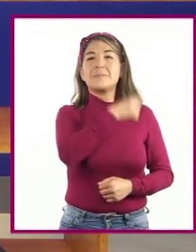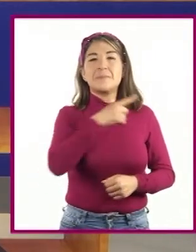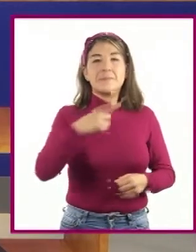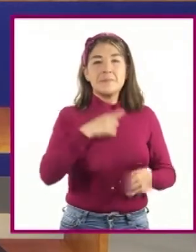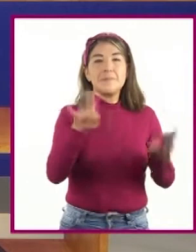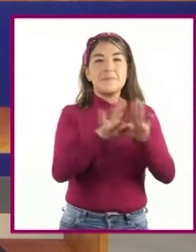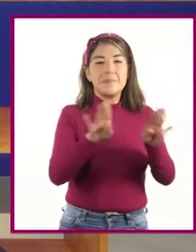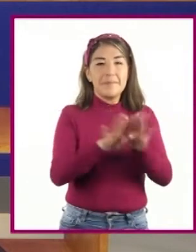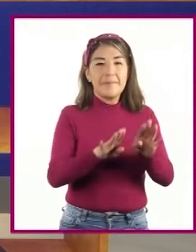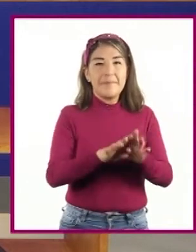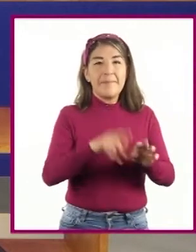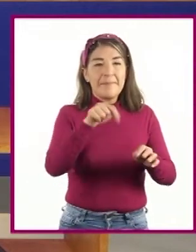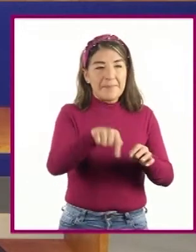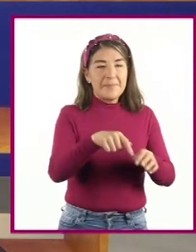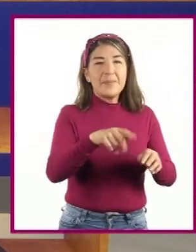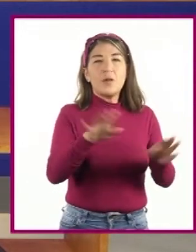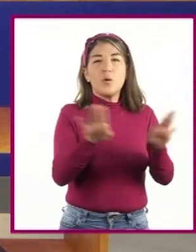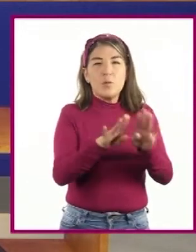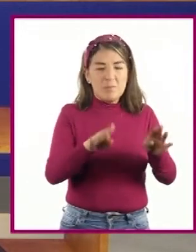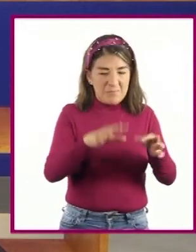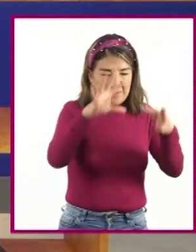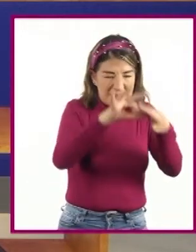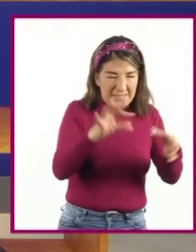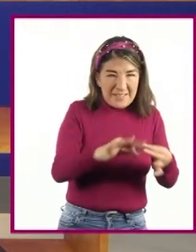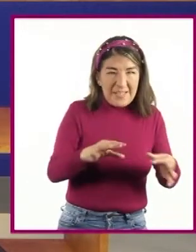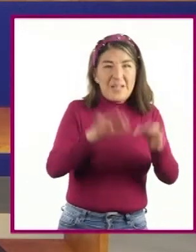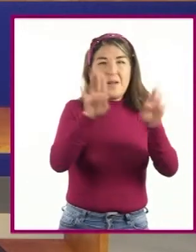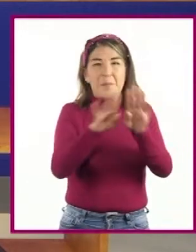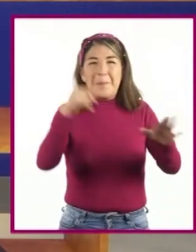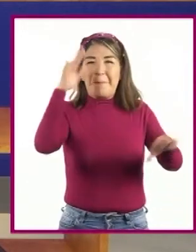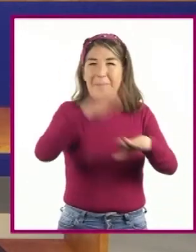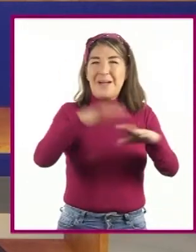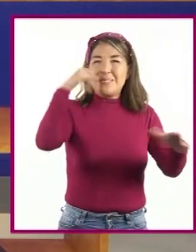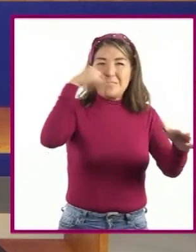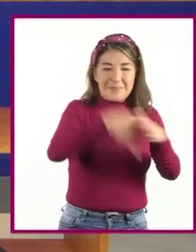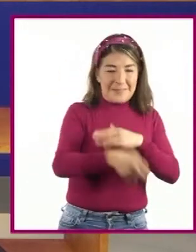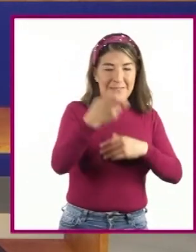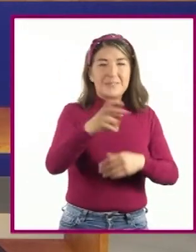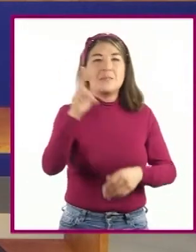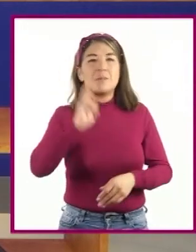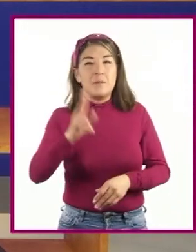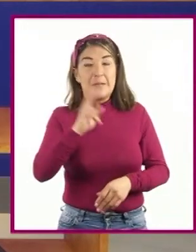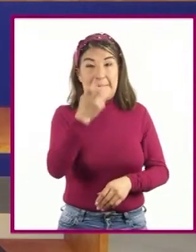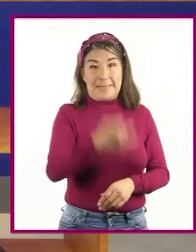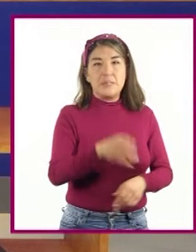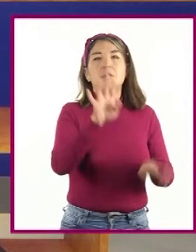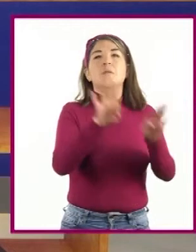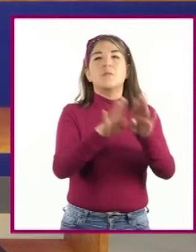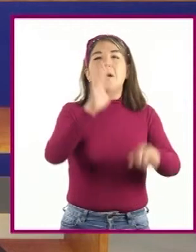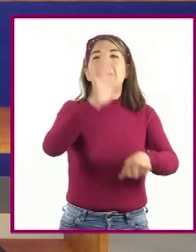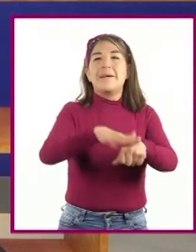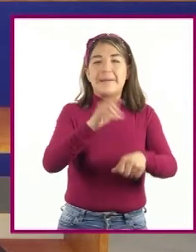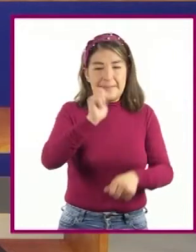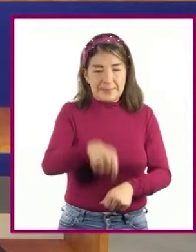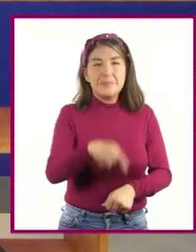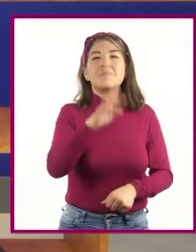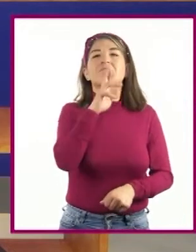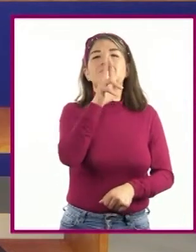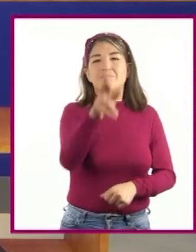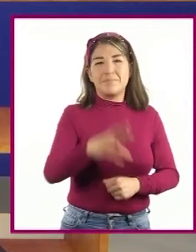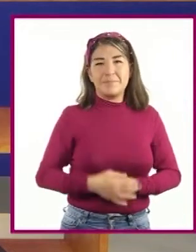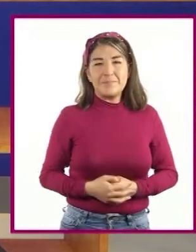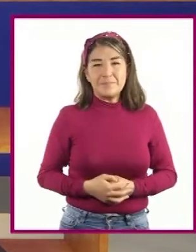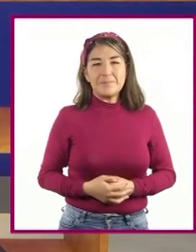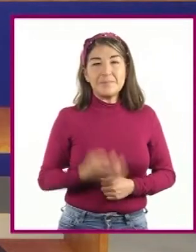descripción de la práctica o del experimento, y además aquí es donde se informarán los resultados.